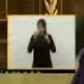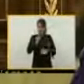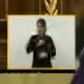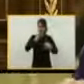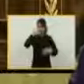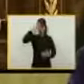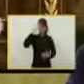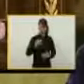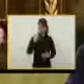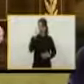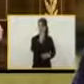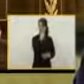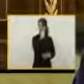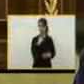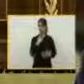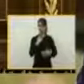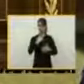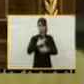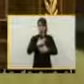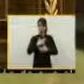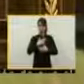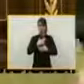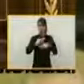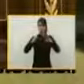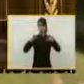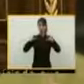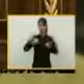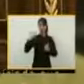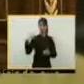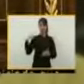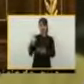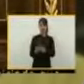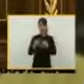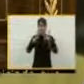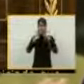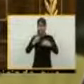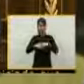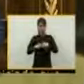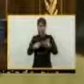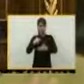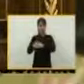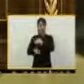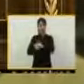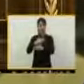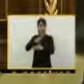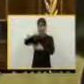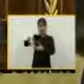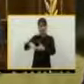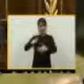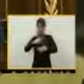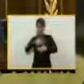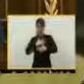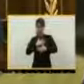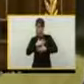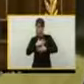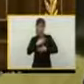da Dinamarquesa ou de outros lugares, pasa por manter unha ficción e unha aparencia bipolar